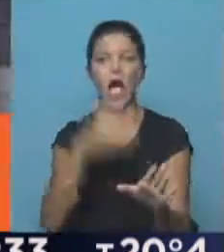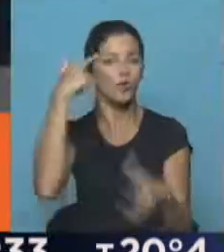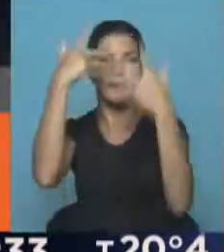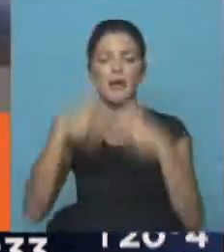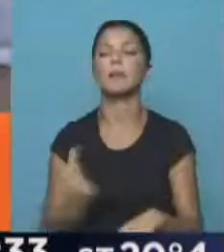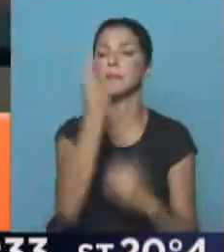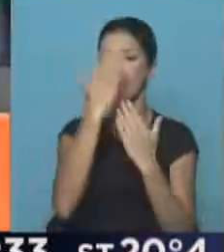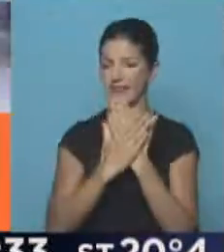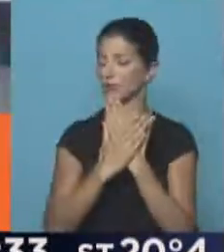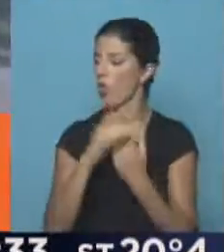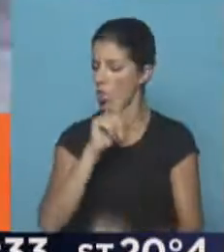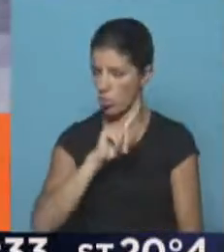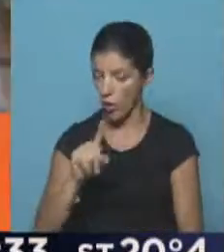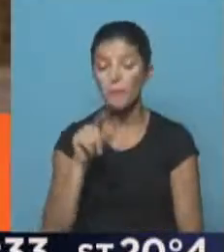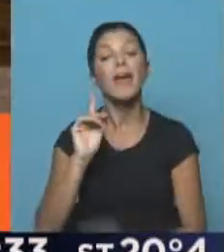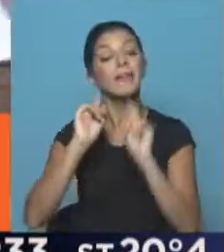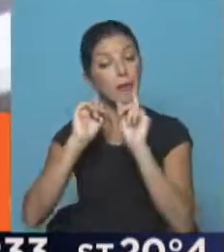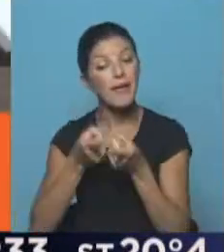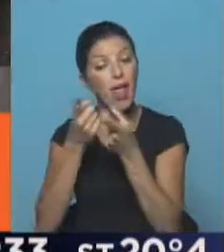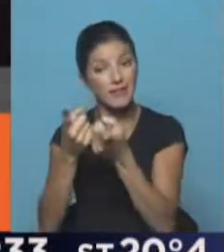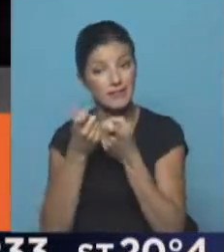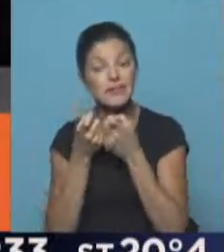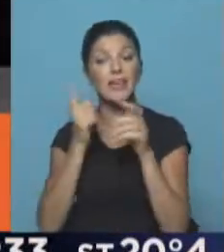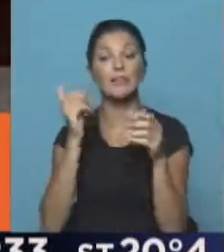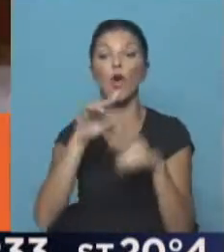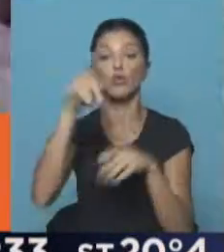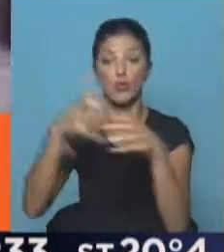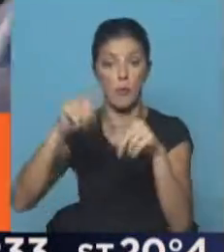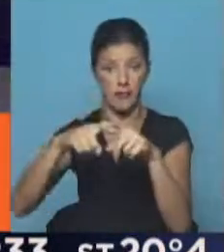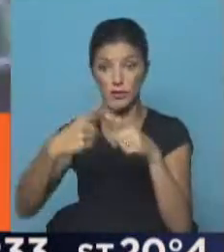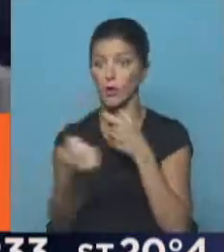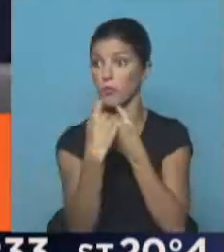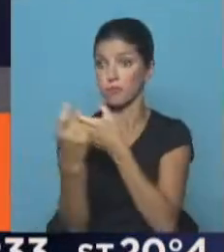primer ministro, porque efectivamente necesita armar alianzas, ¿no, Jorge?